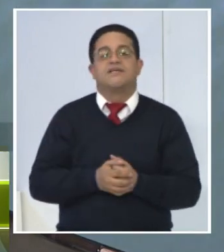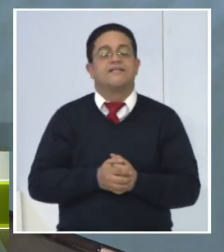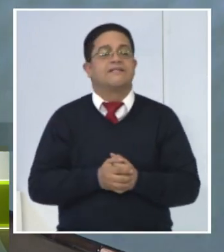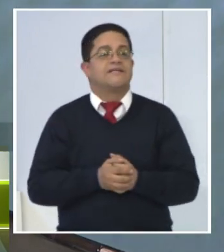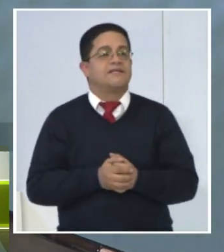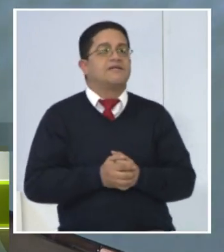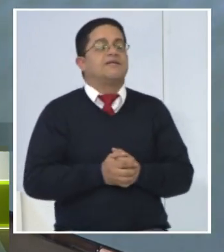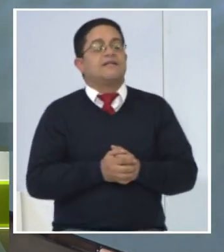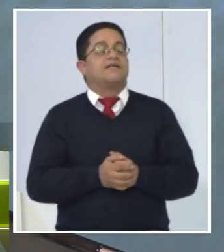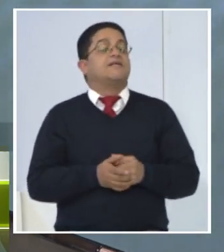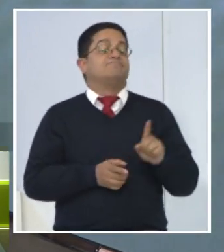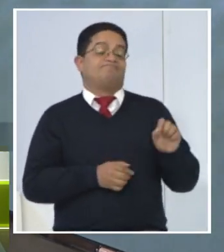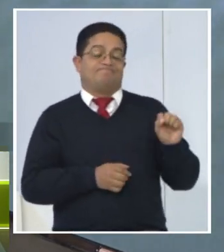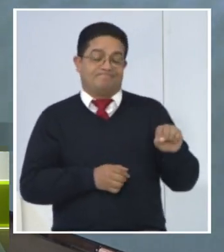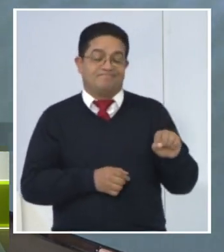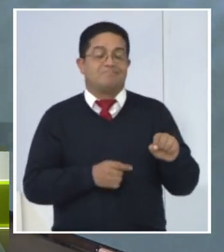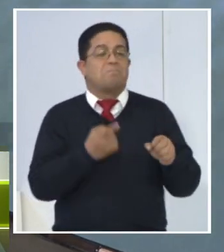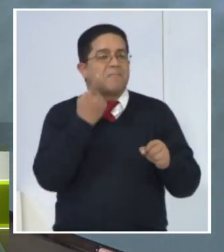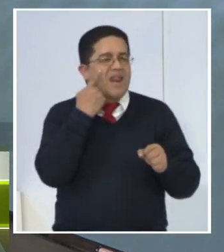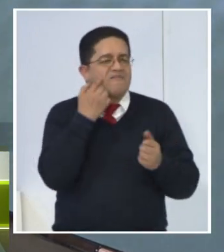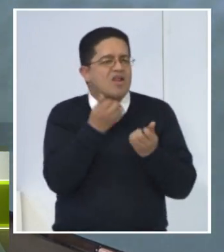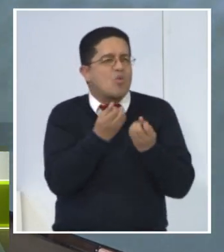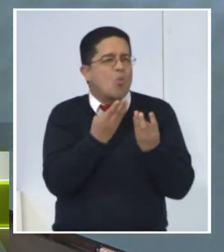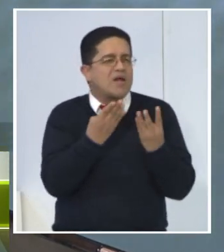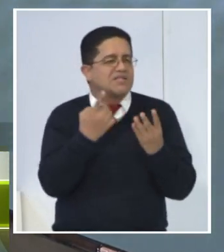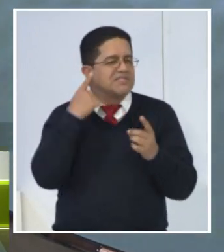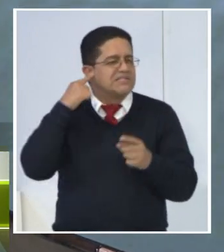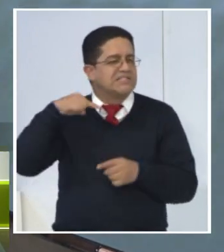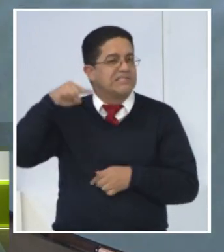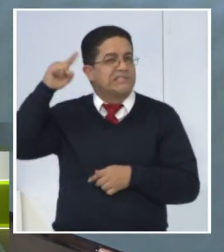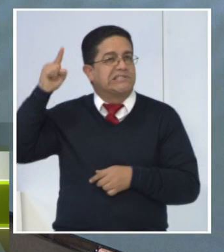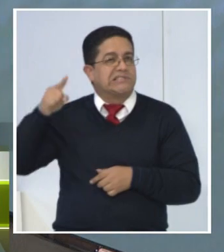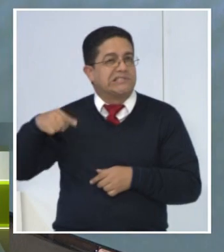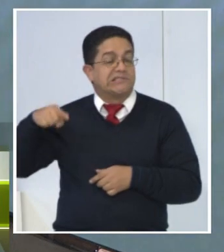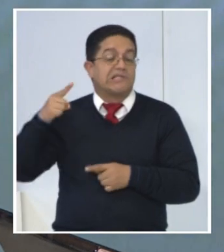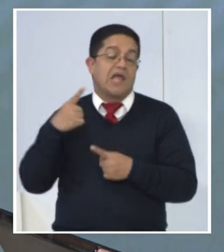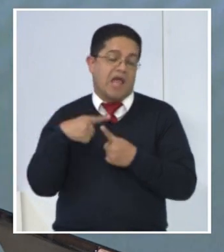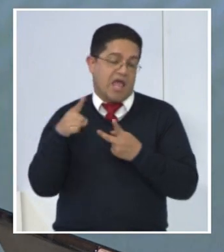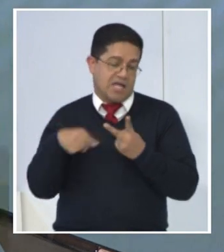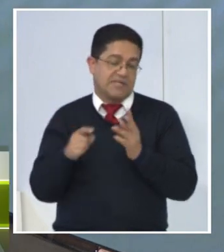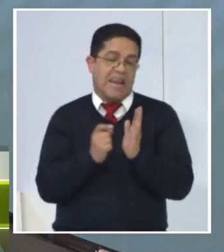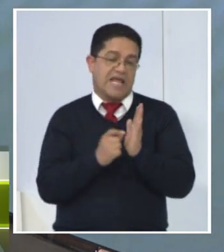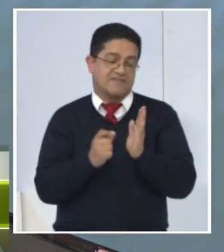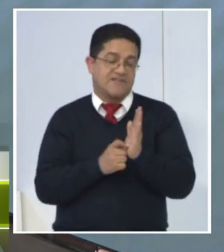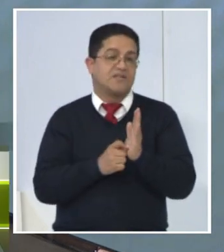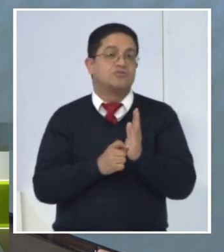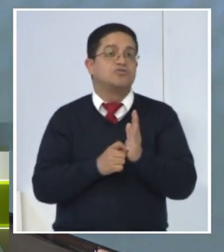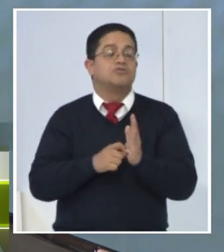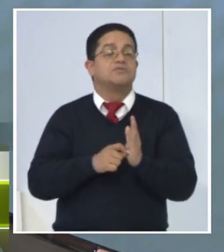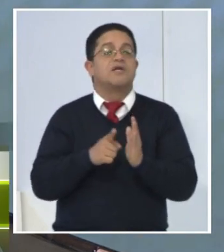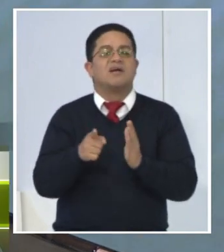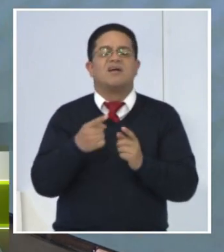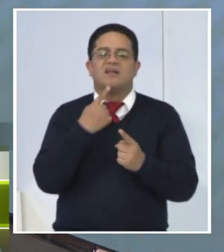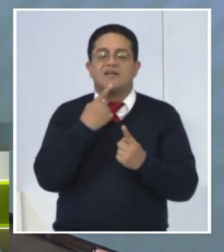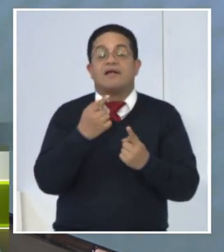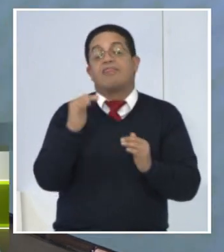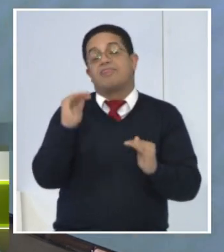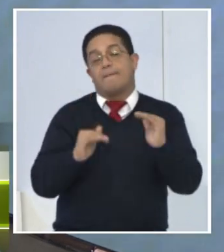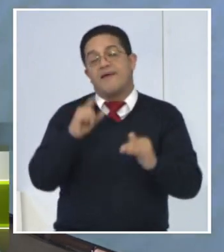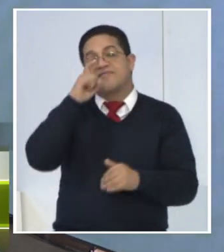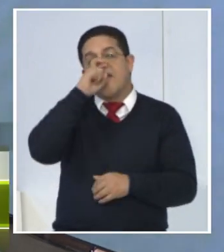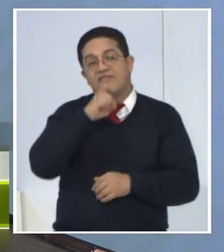fíjate, para clasificar las pérdidas auditivas son varios tipos de clasificación. Estabas hablando sobre la edad. Hay